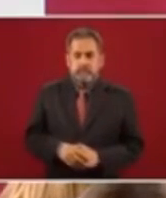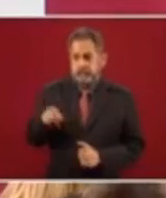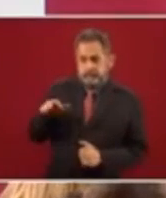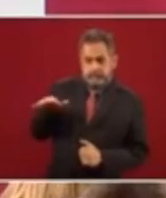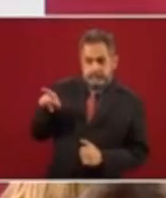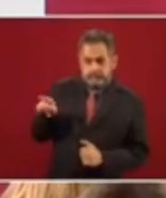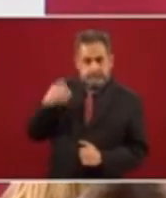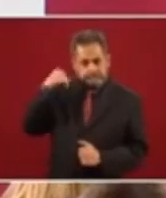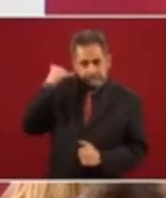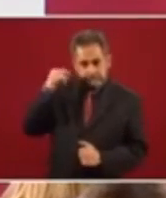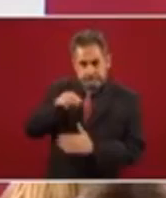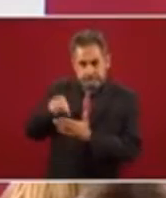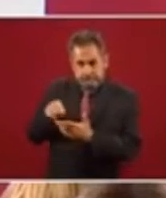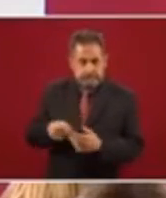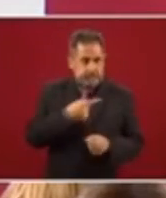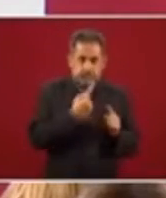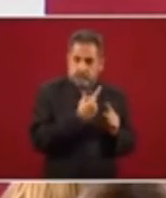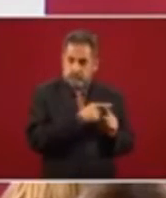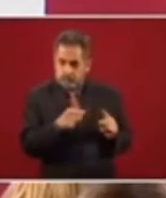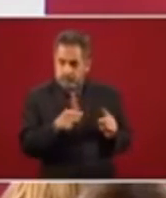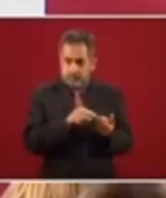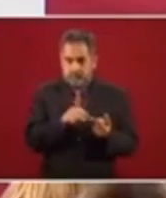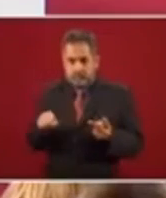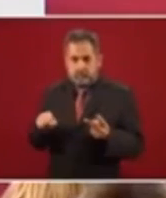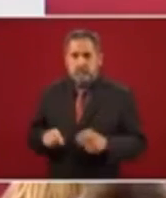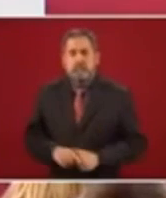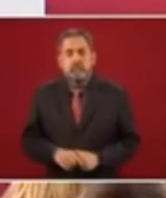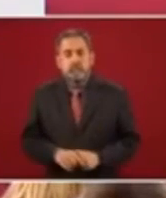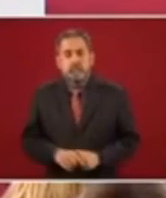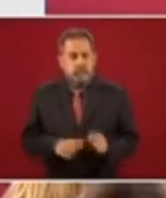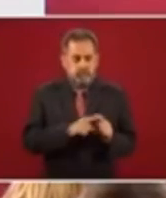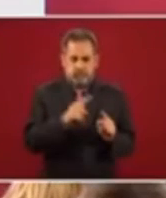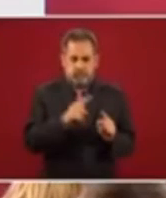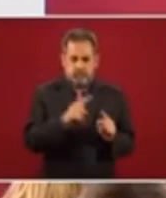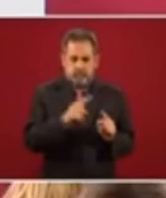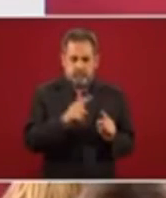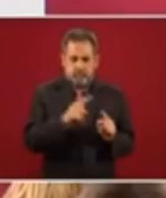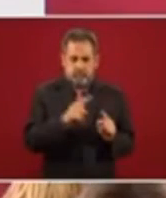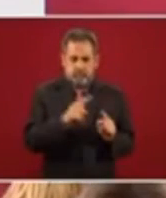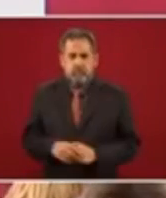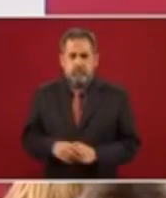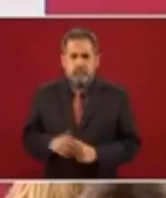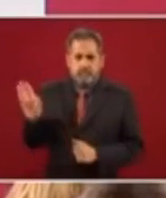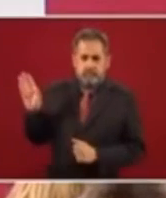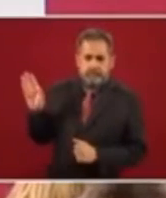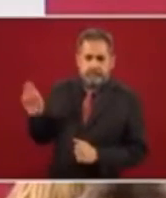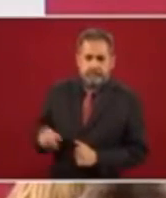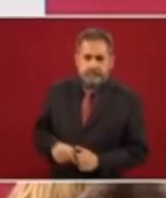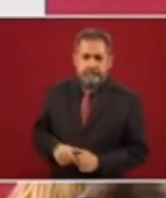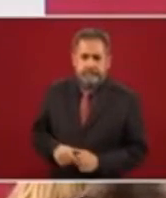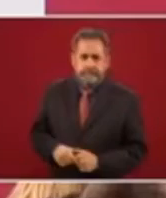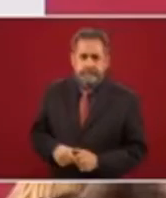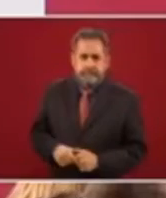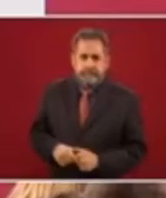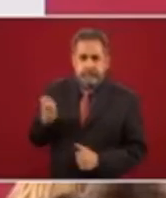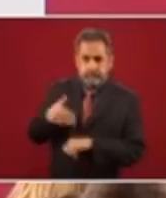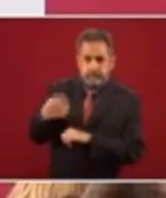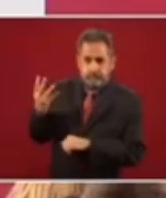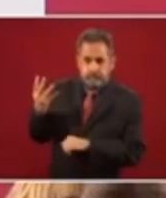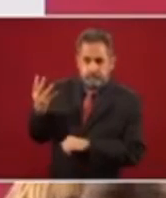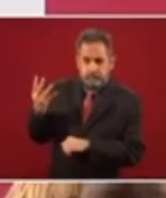Izamal, Yucatán. Es el segundo. No, el tercero. Uno. Hasta aquí. Este es el